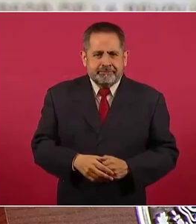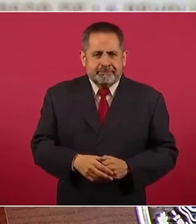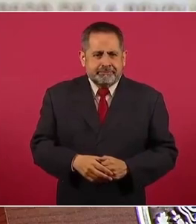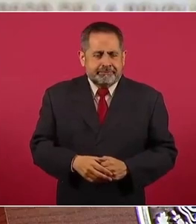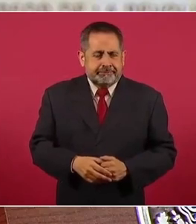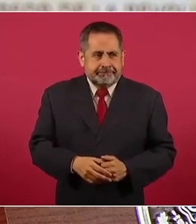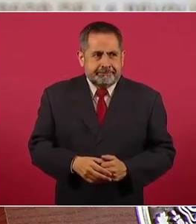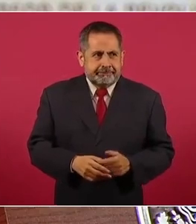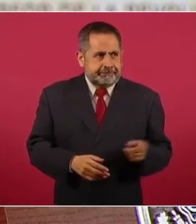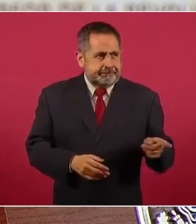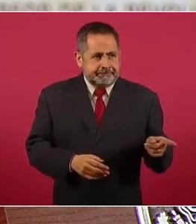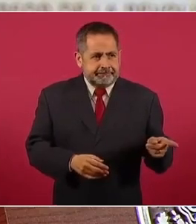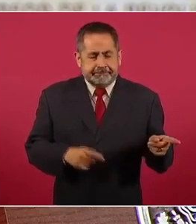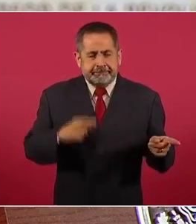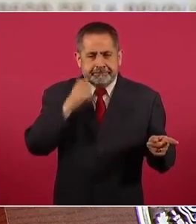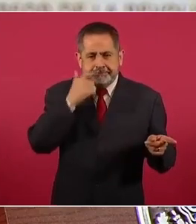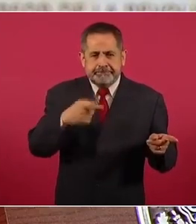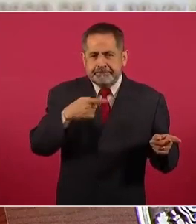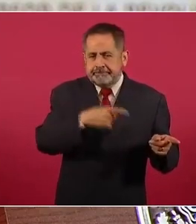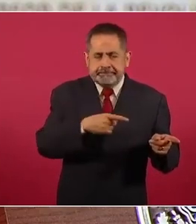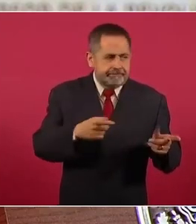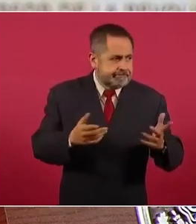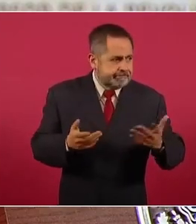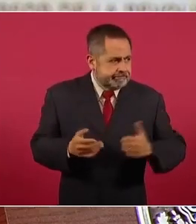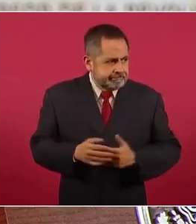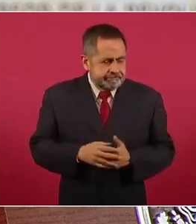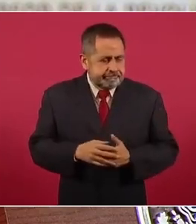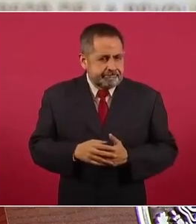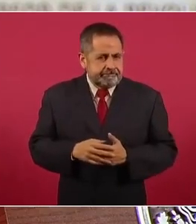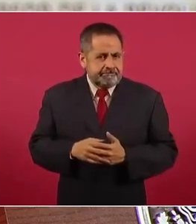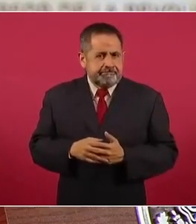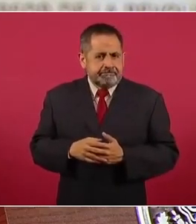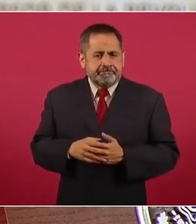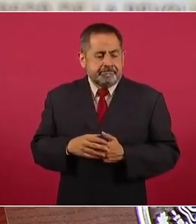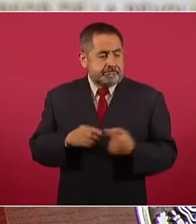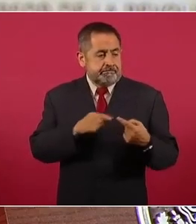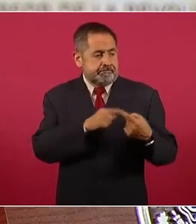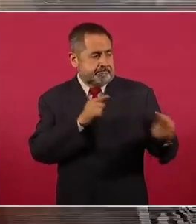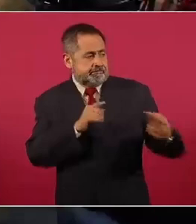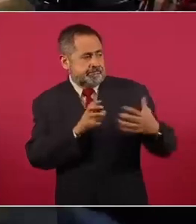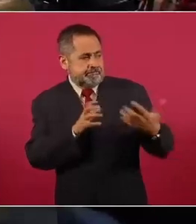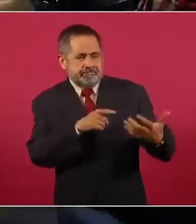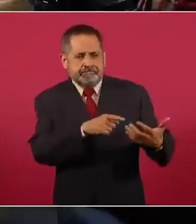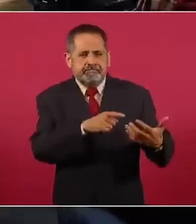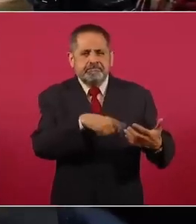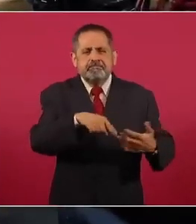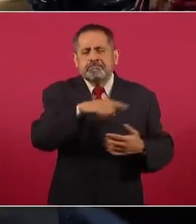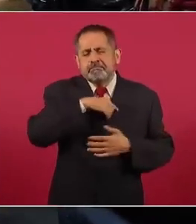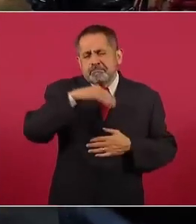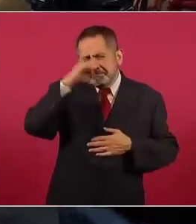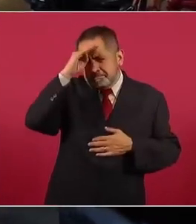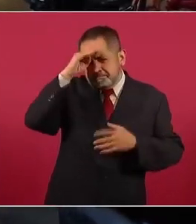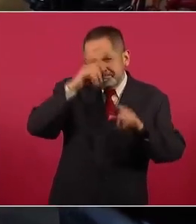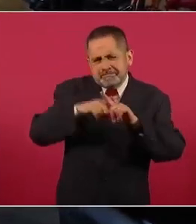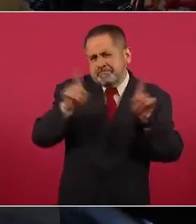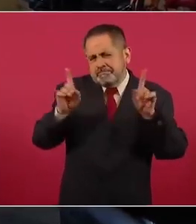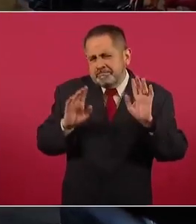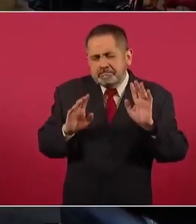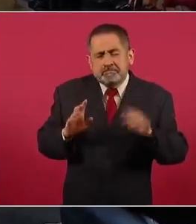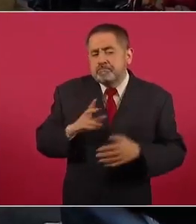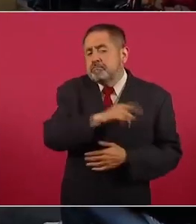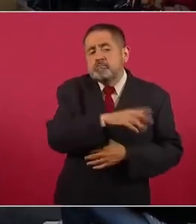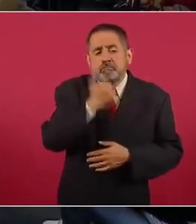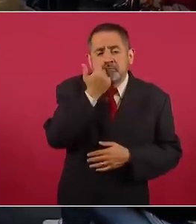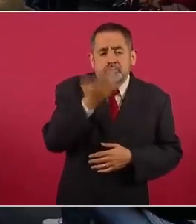lo que ellos, nuestros adversarios, o los que piensan de otra manera, ¿no?